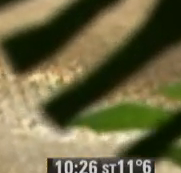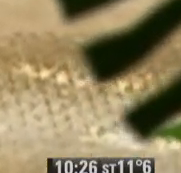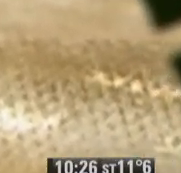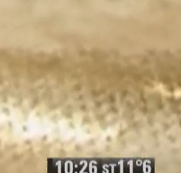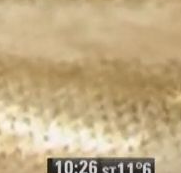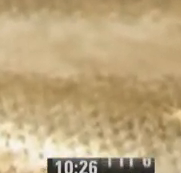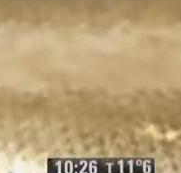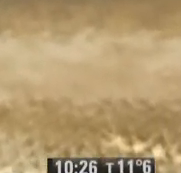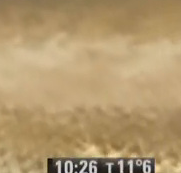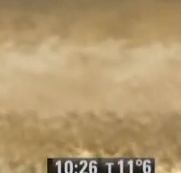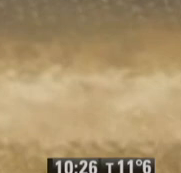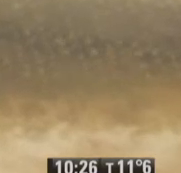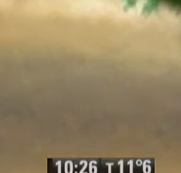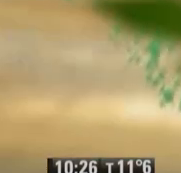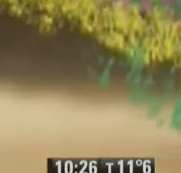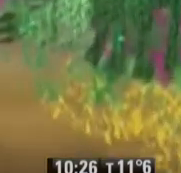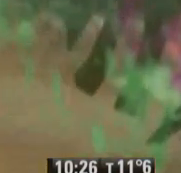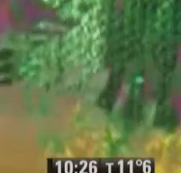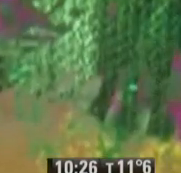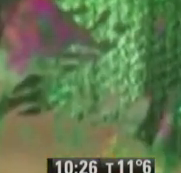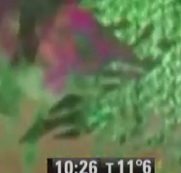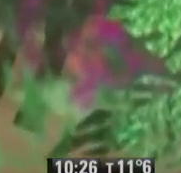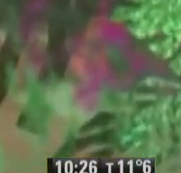se interpuso en el camino.